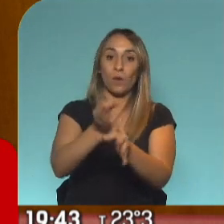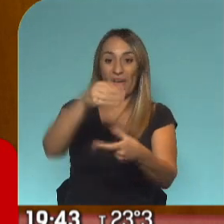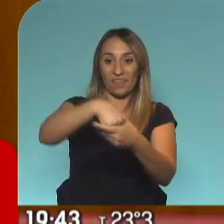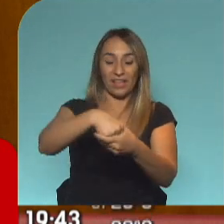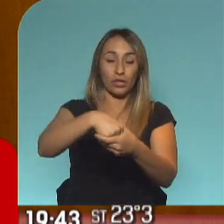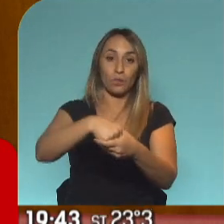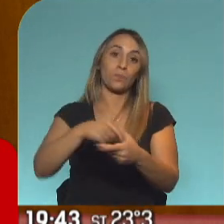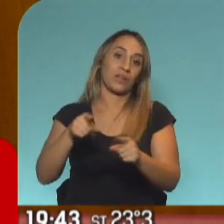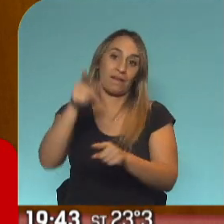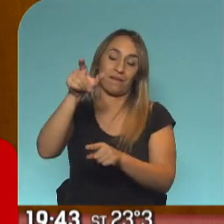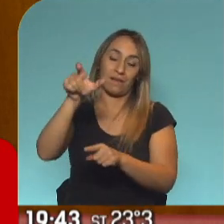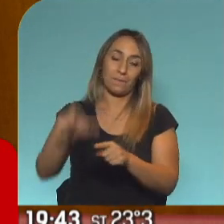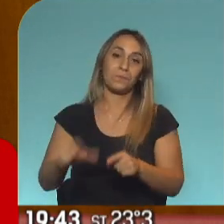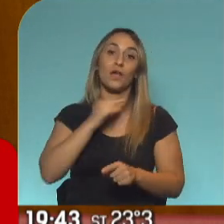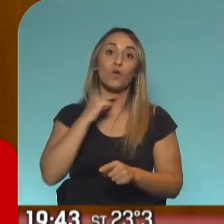representante legal de la escuela,